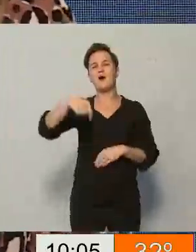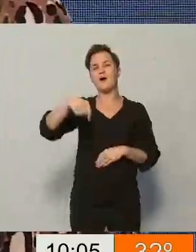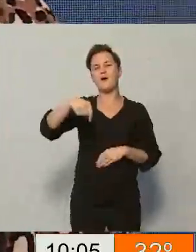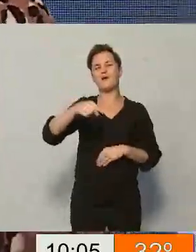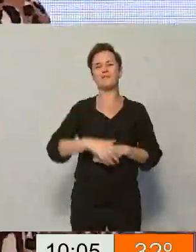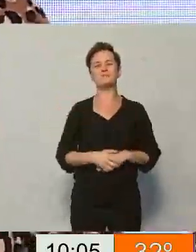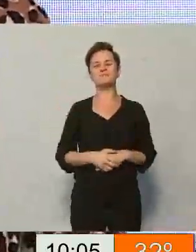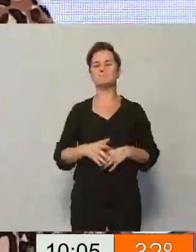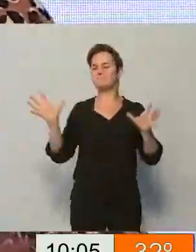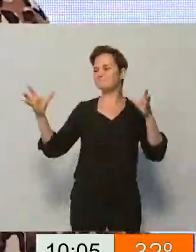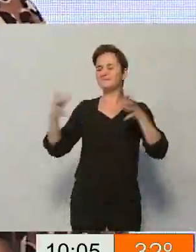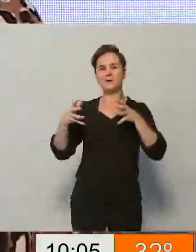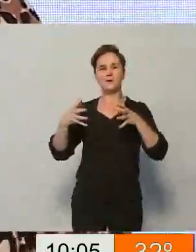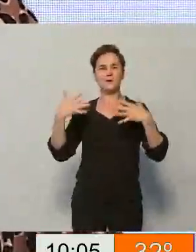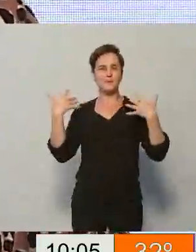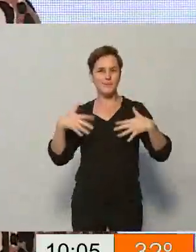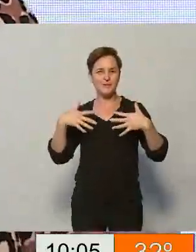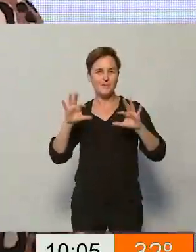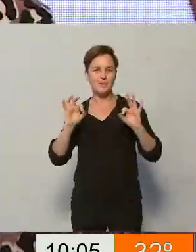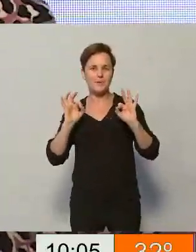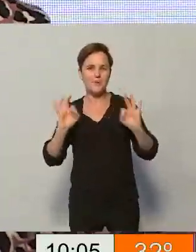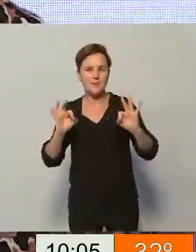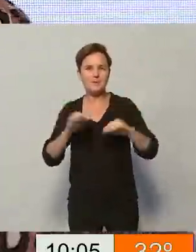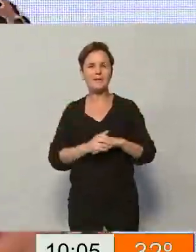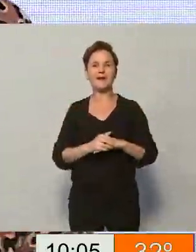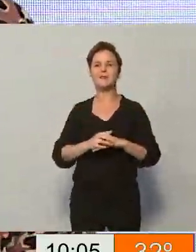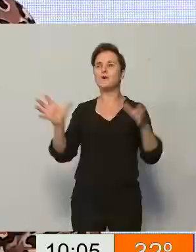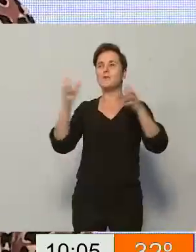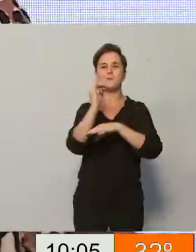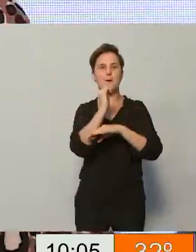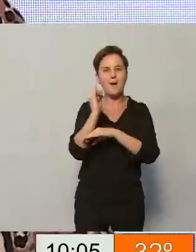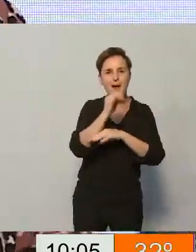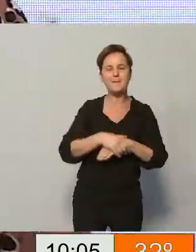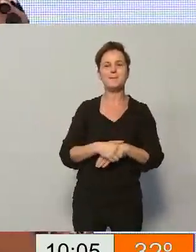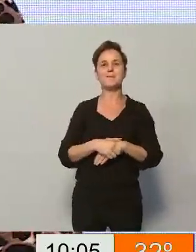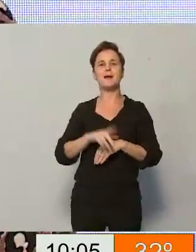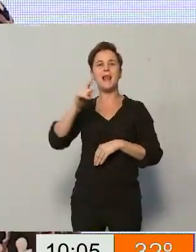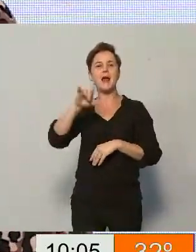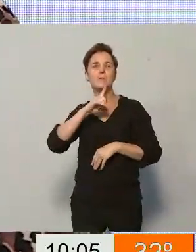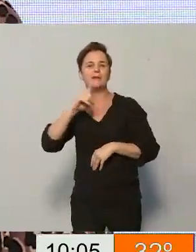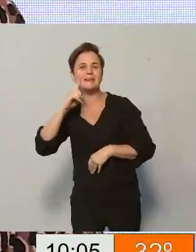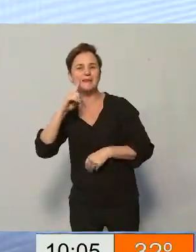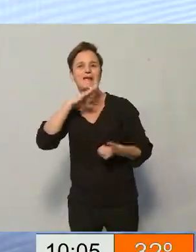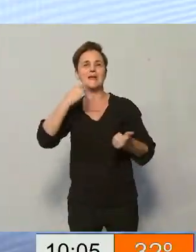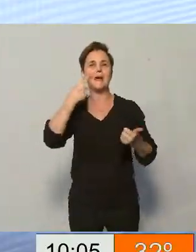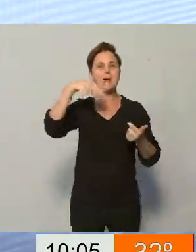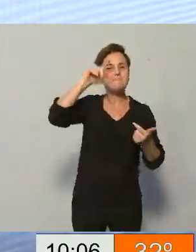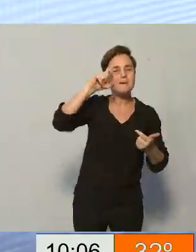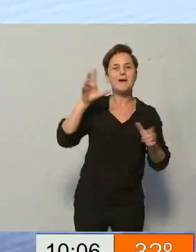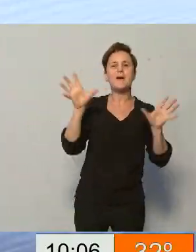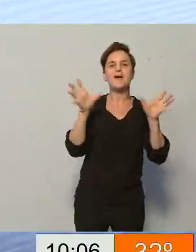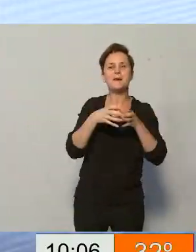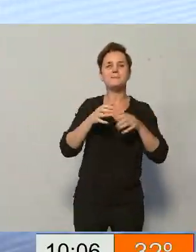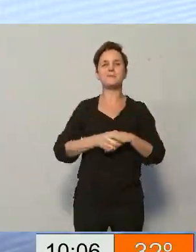hoy con un equipo súper completo. Acá tenemos a los chicos en cámara, a Lauti, Jaime, también